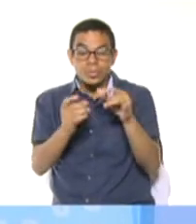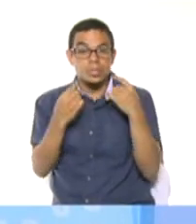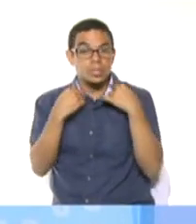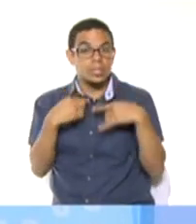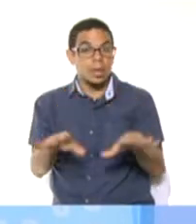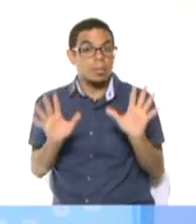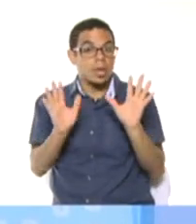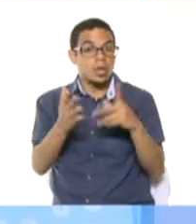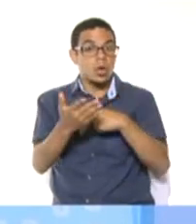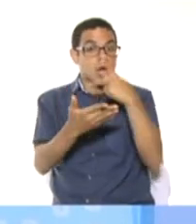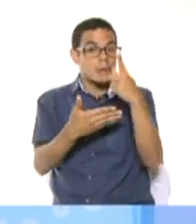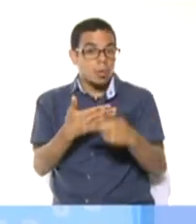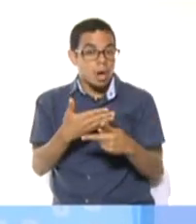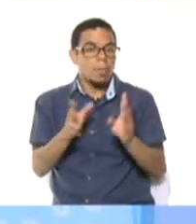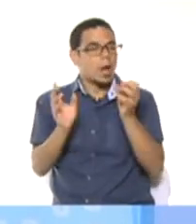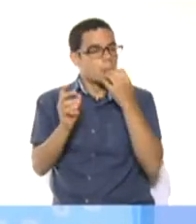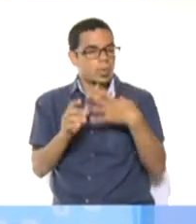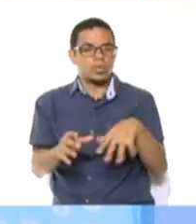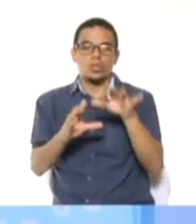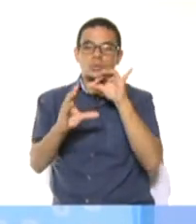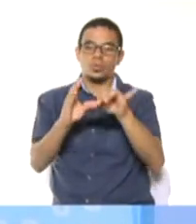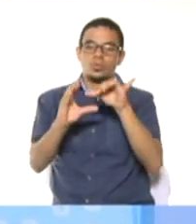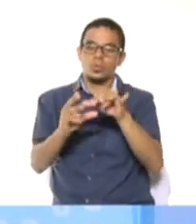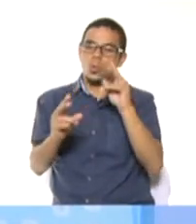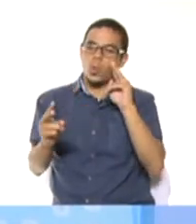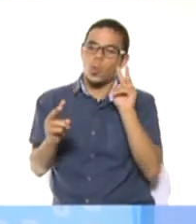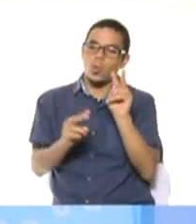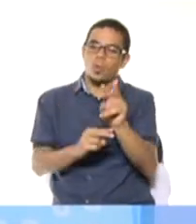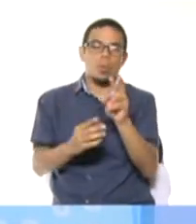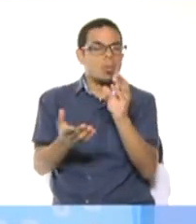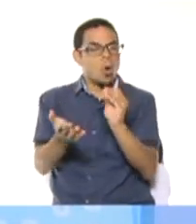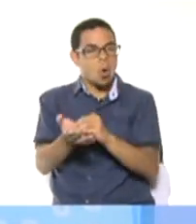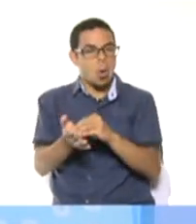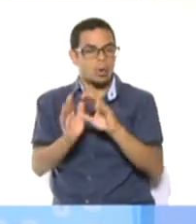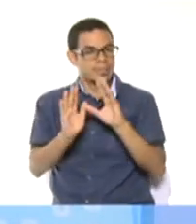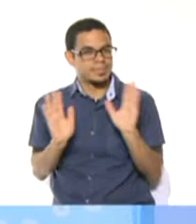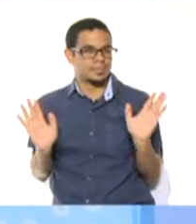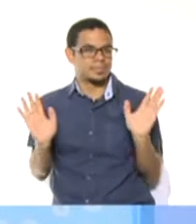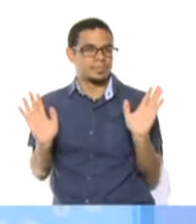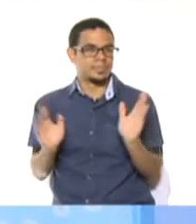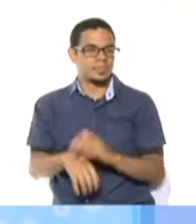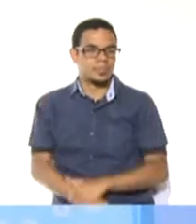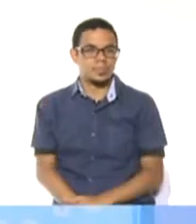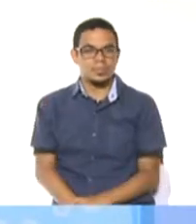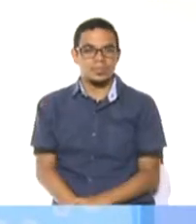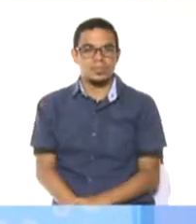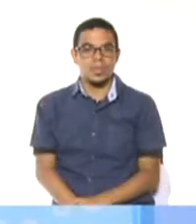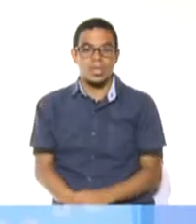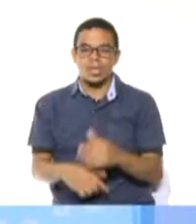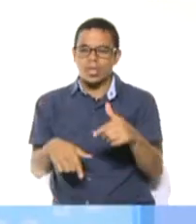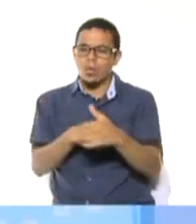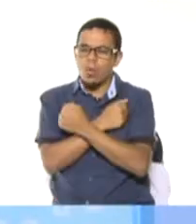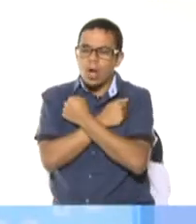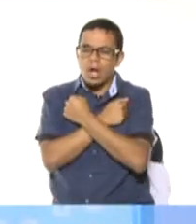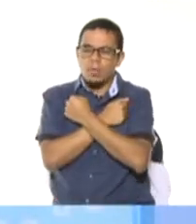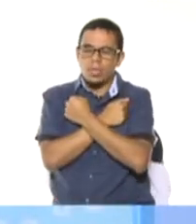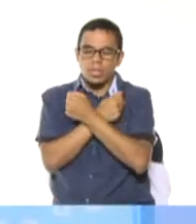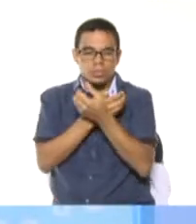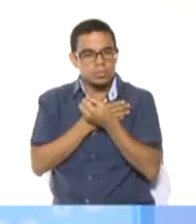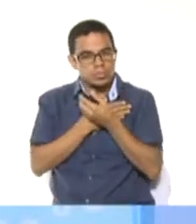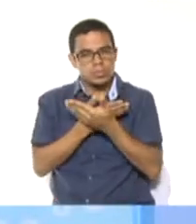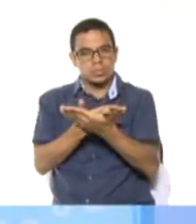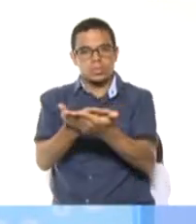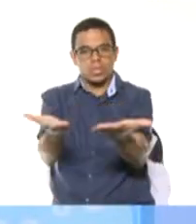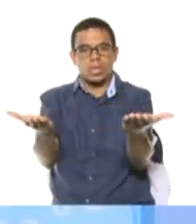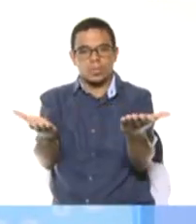Cada Familia Una Escuela Oficial, para que así no se pierdan ninguna de nuestras programaciones que hacemos con amor y cariño para